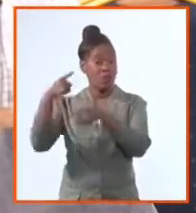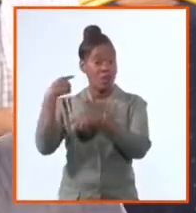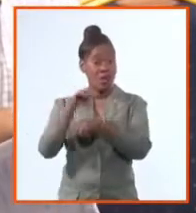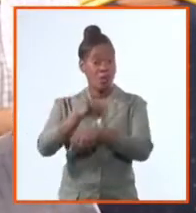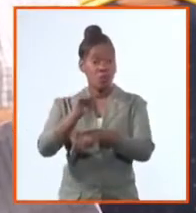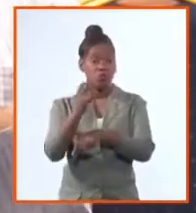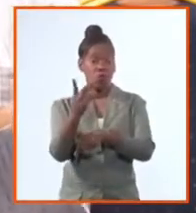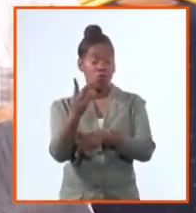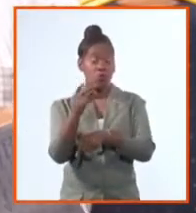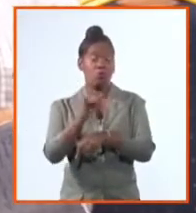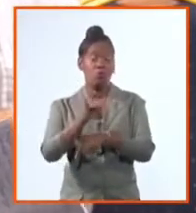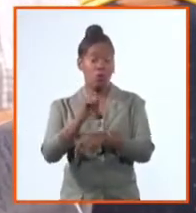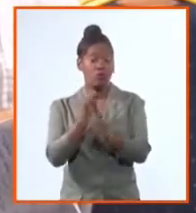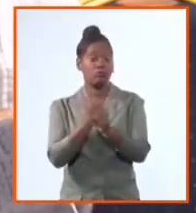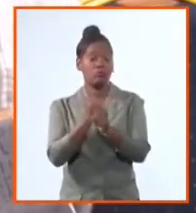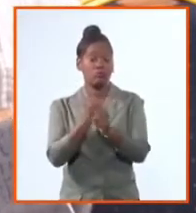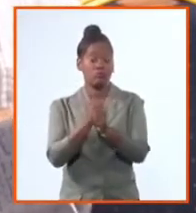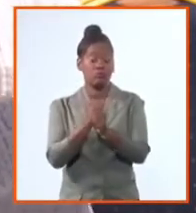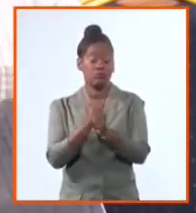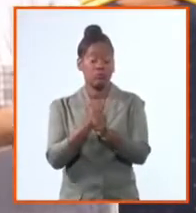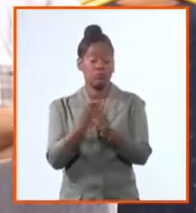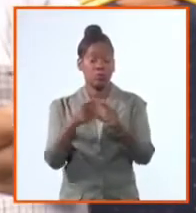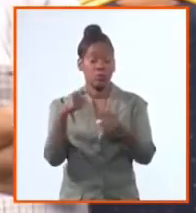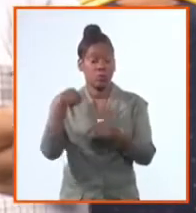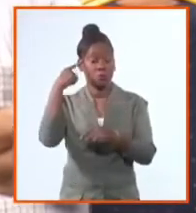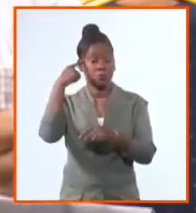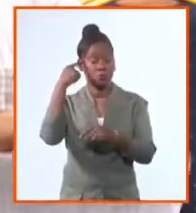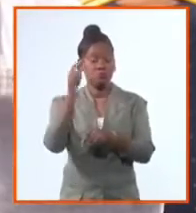de control o los programas tendrán que tener variación,